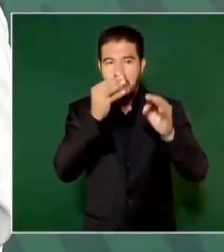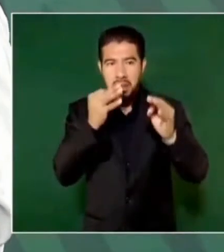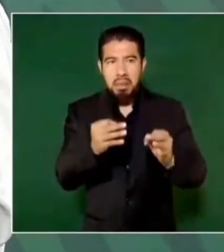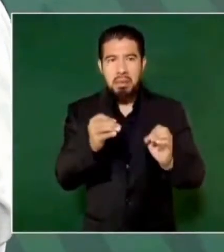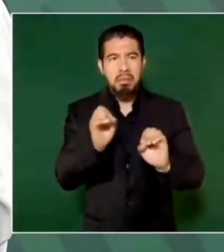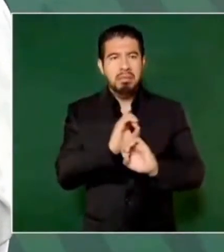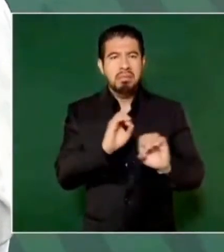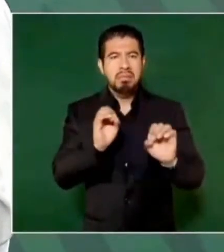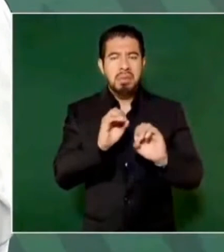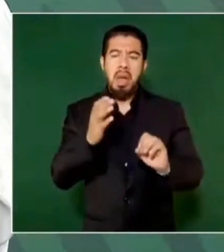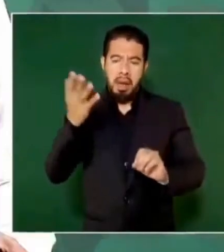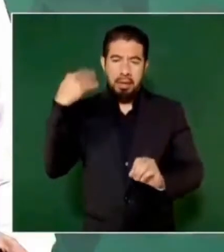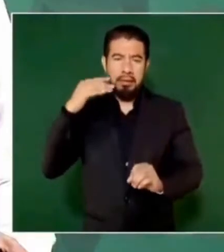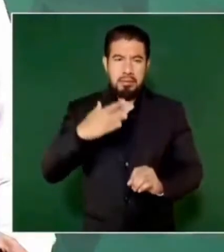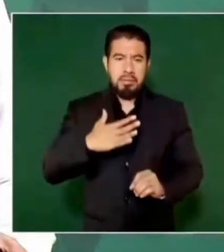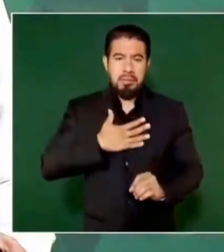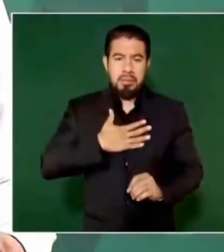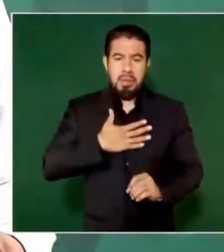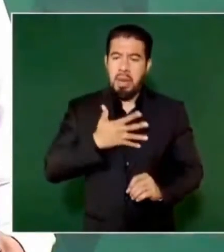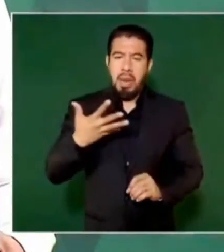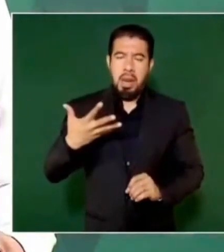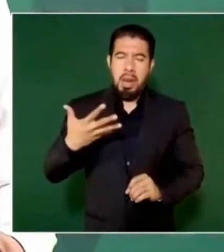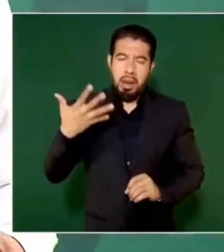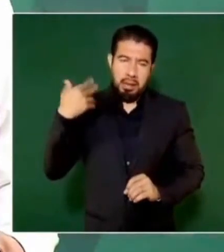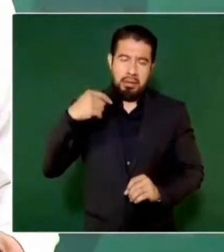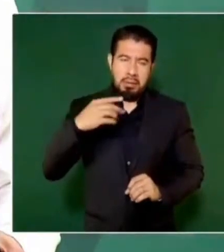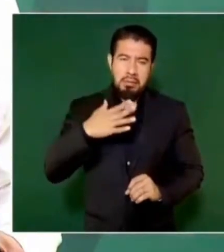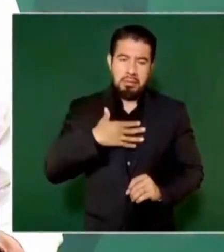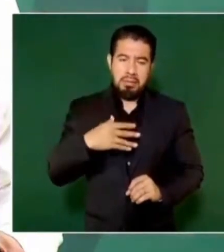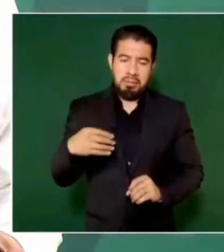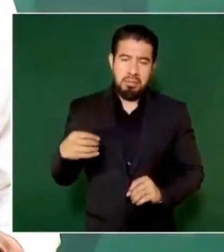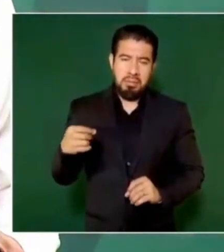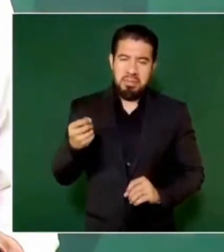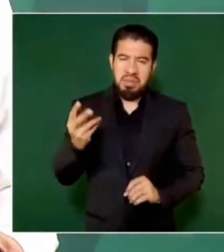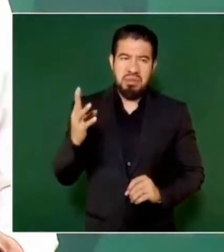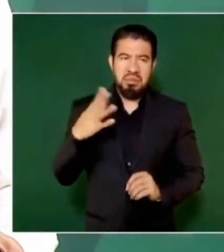padecí de manera brutal